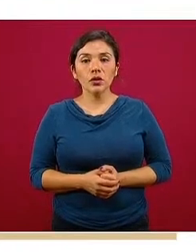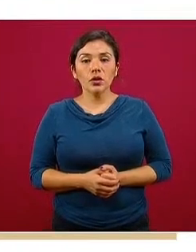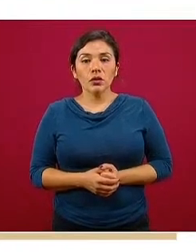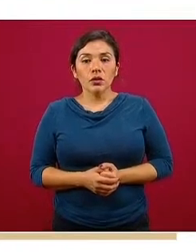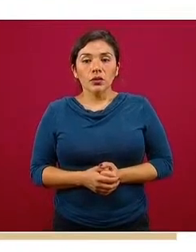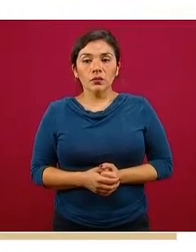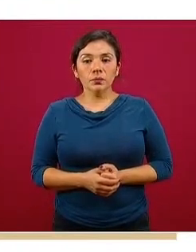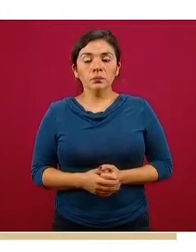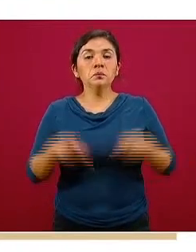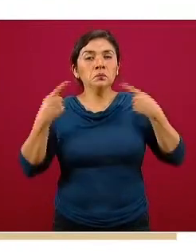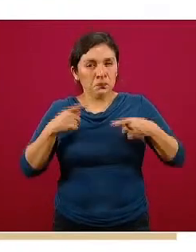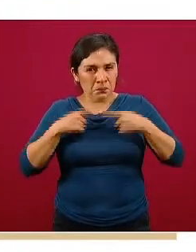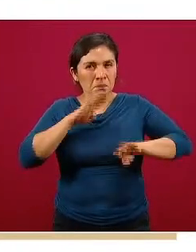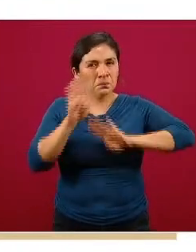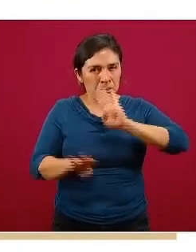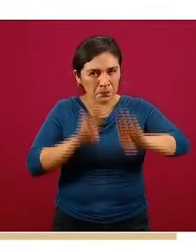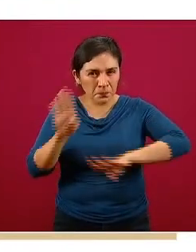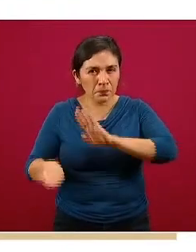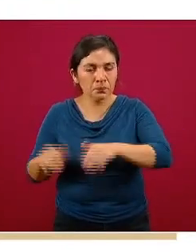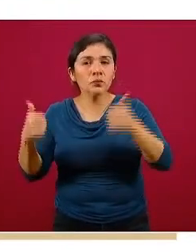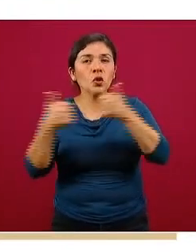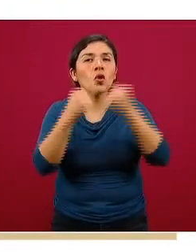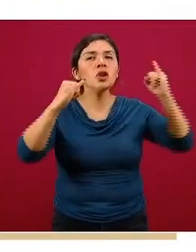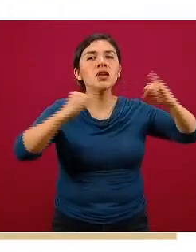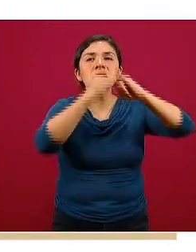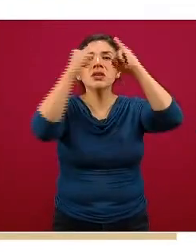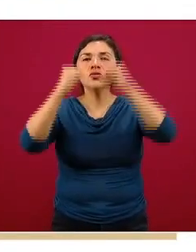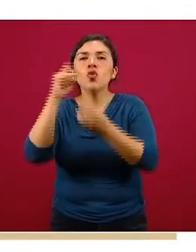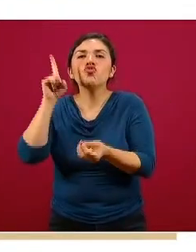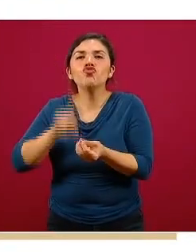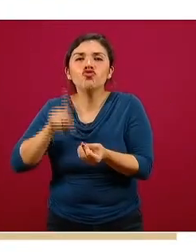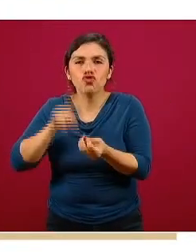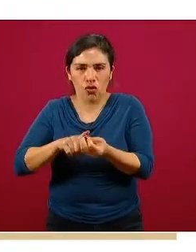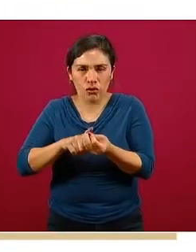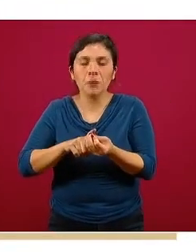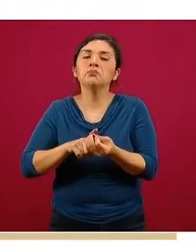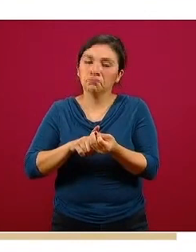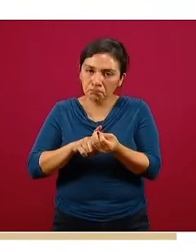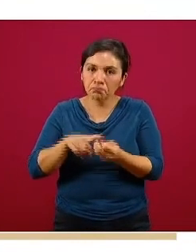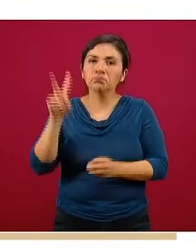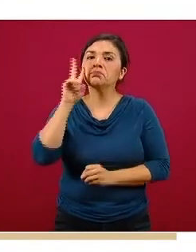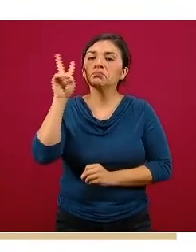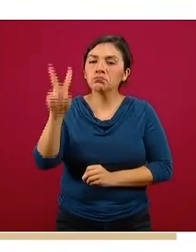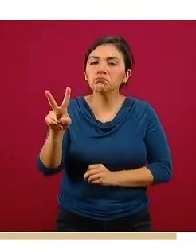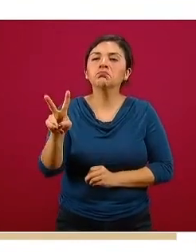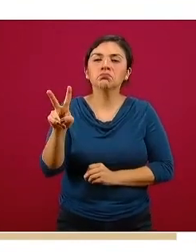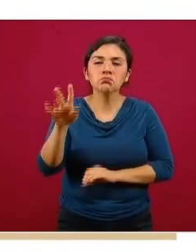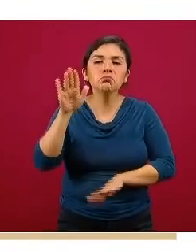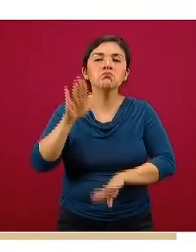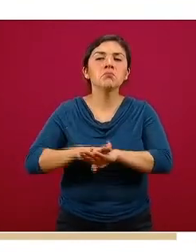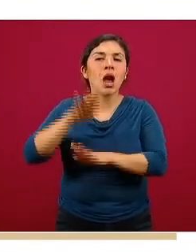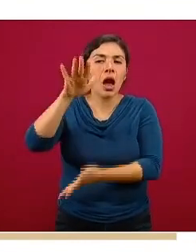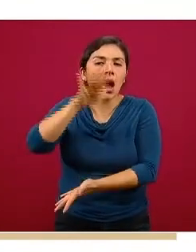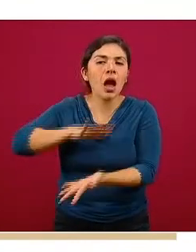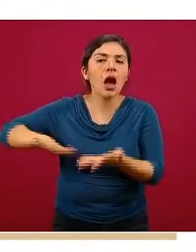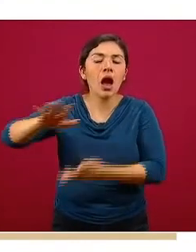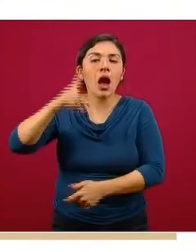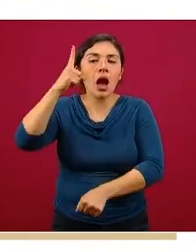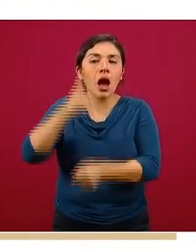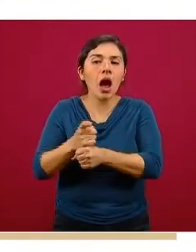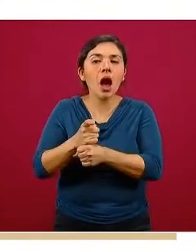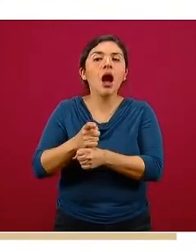distribución de estas defunciones por institución. Aquí también podemos notar cómo la mayoría de ellas